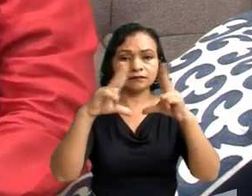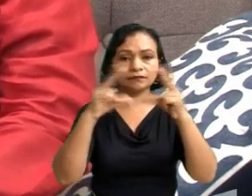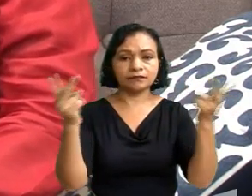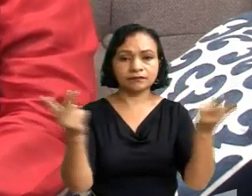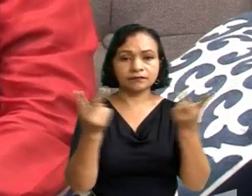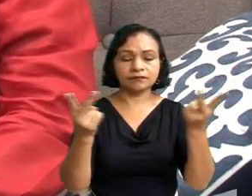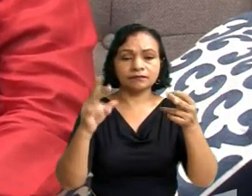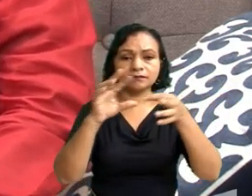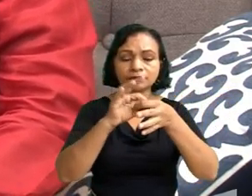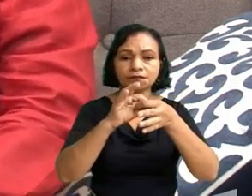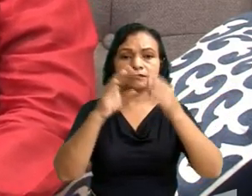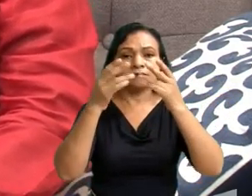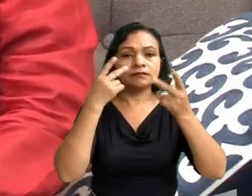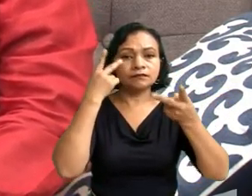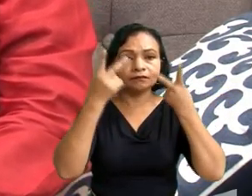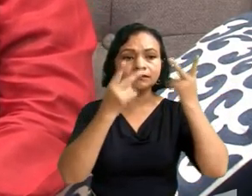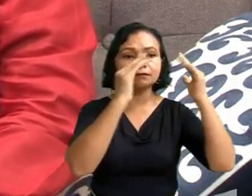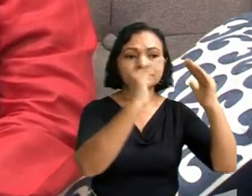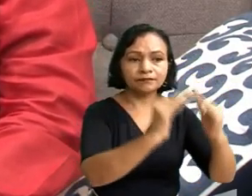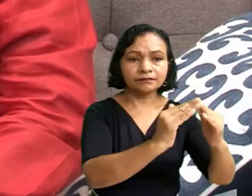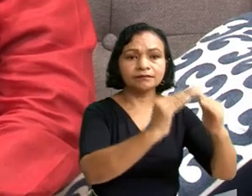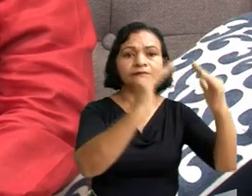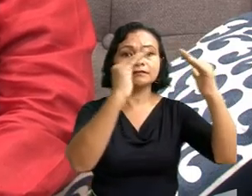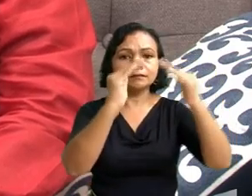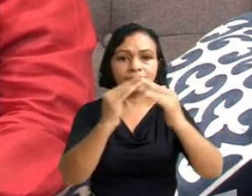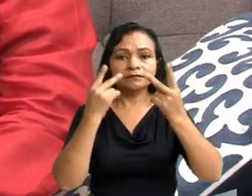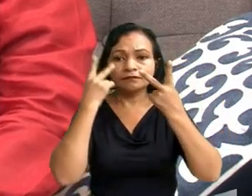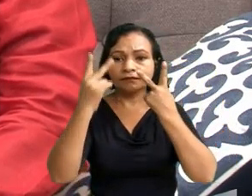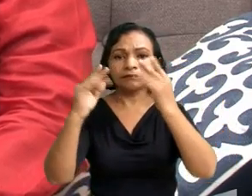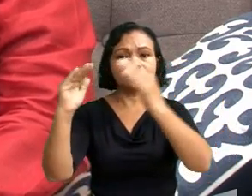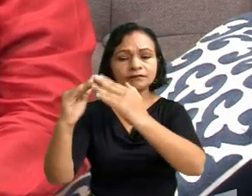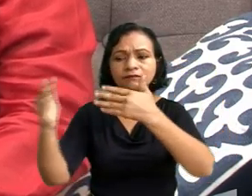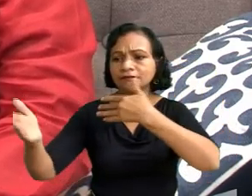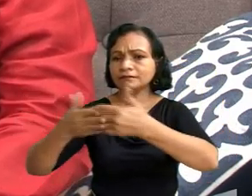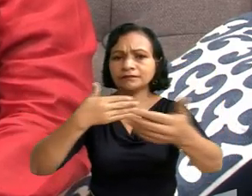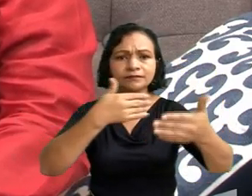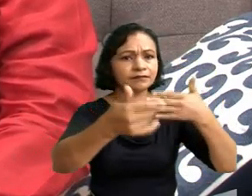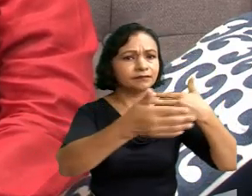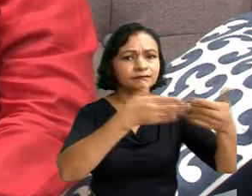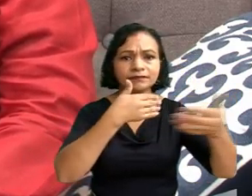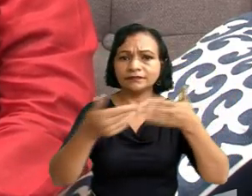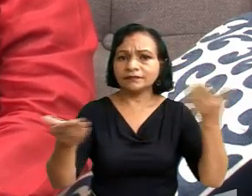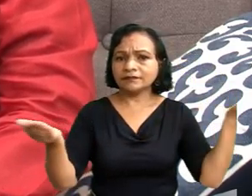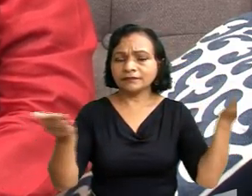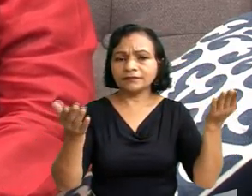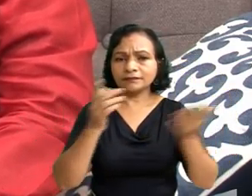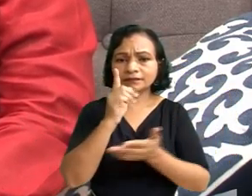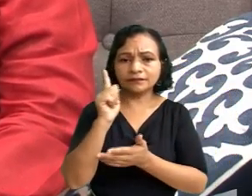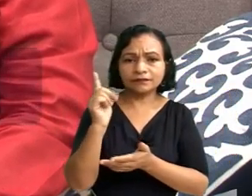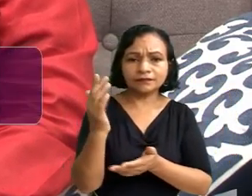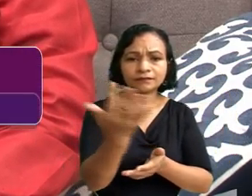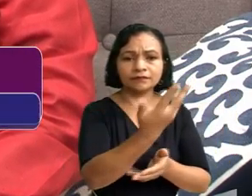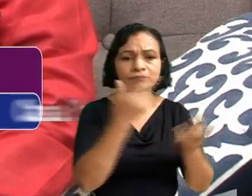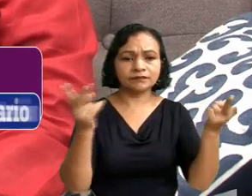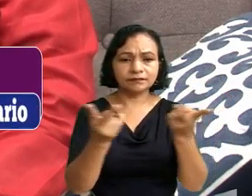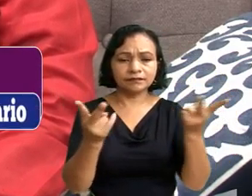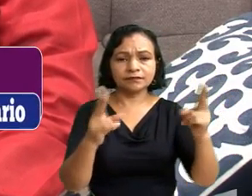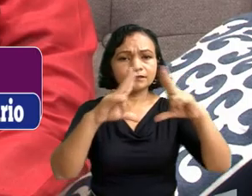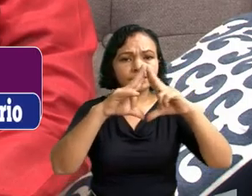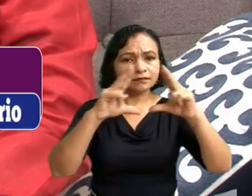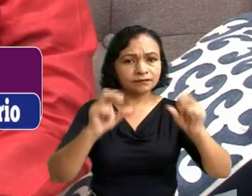reconciliación en una visita casa casa de víctimas independientemente si todos somos nicaragüenses